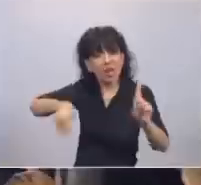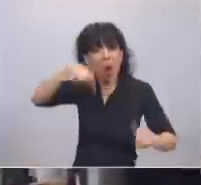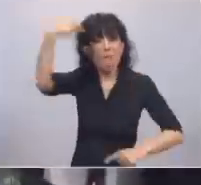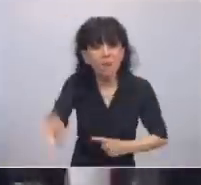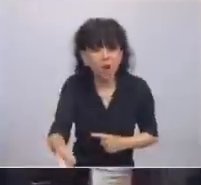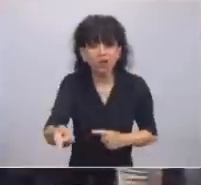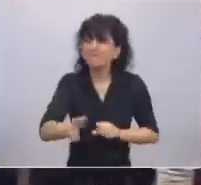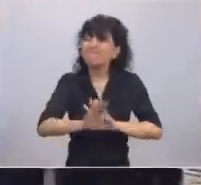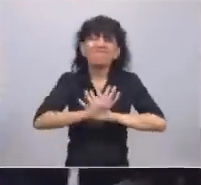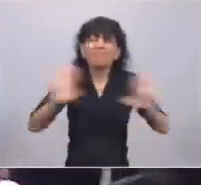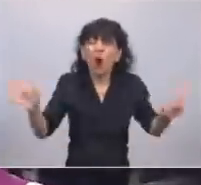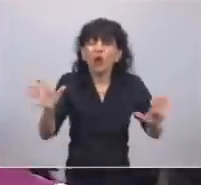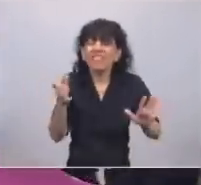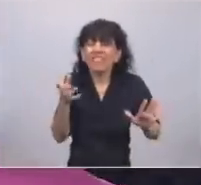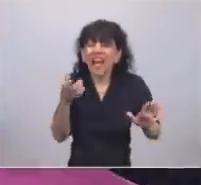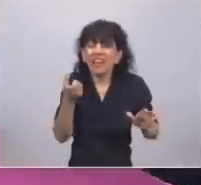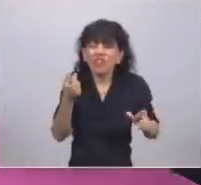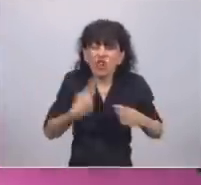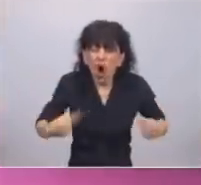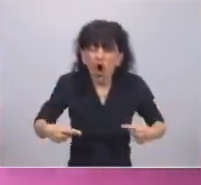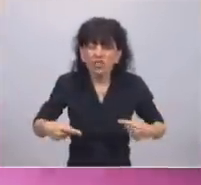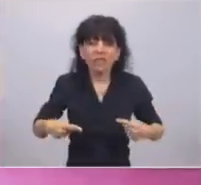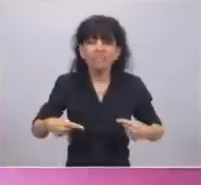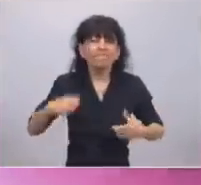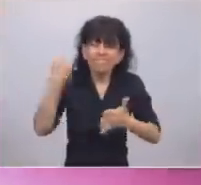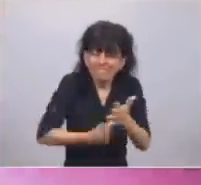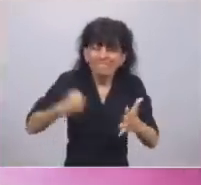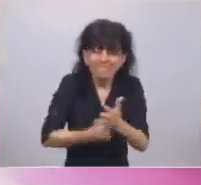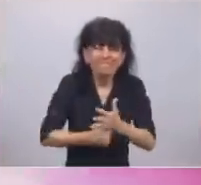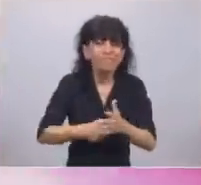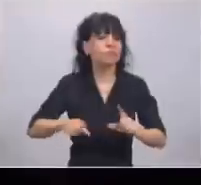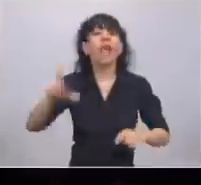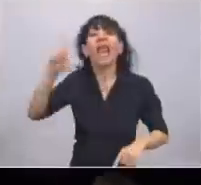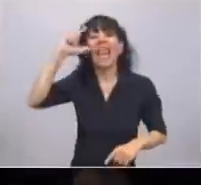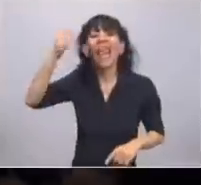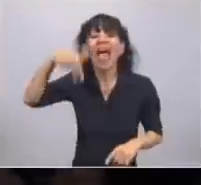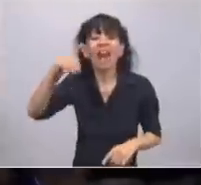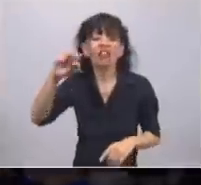cueste lo que cueste, el domingo Leandro al balotaje.